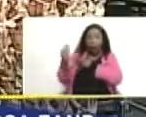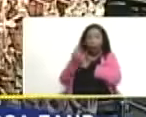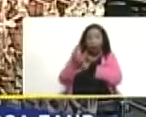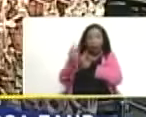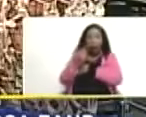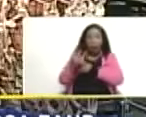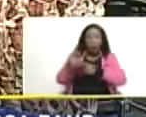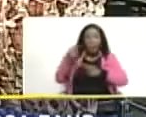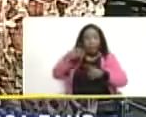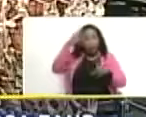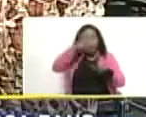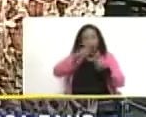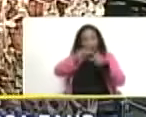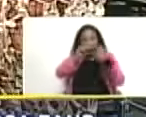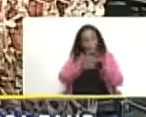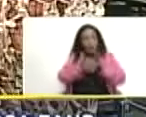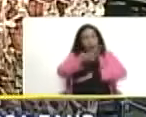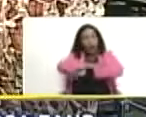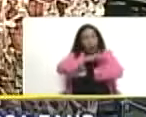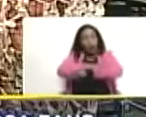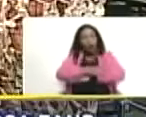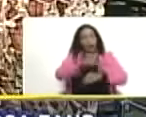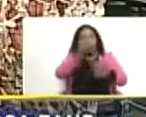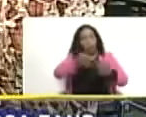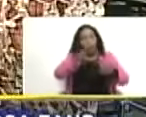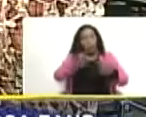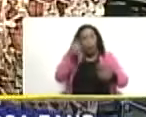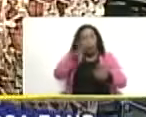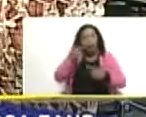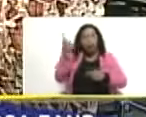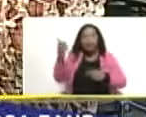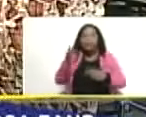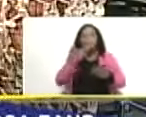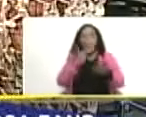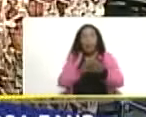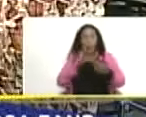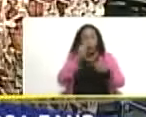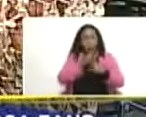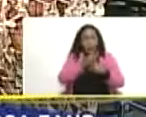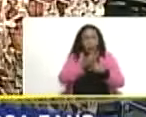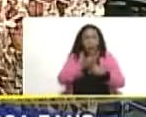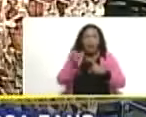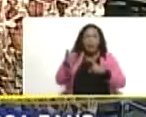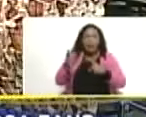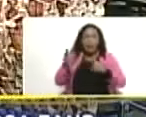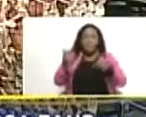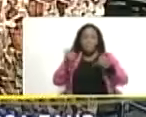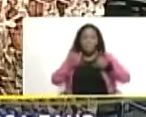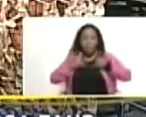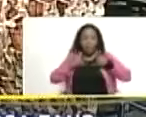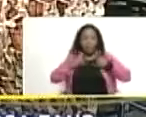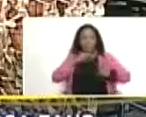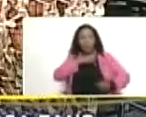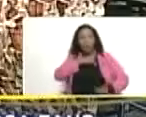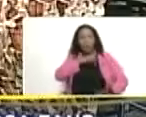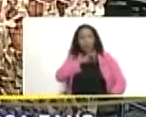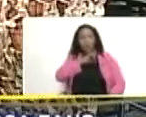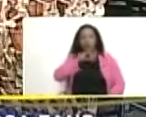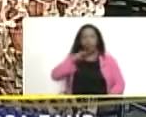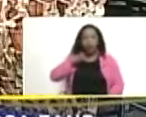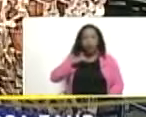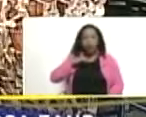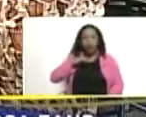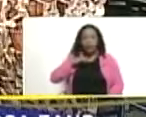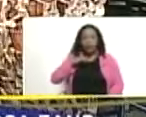cuánto nos exigió. Pero sus exigencias eran en base a la autoexigencia moral, personal.